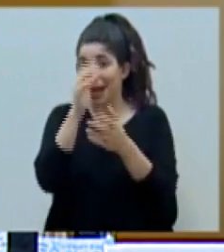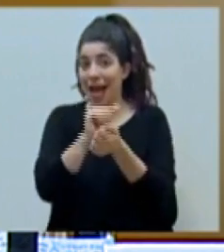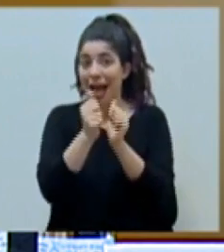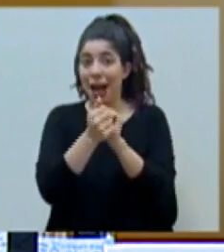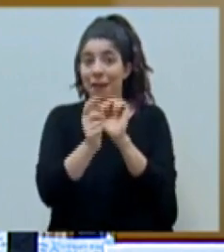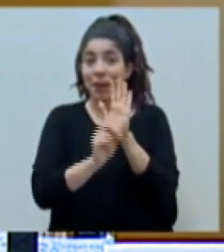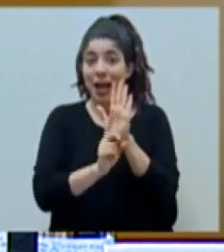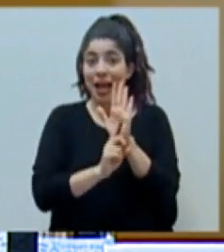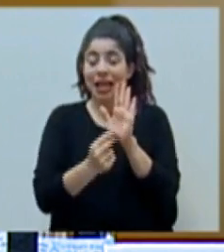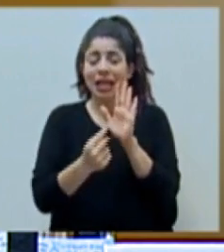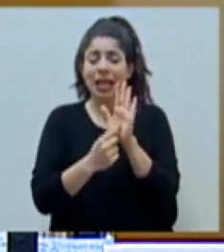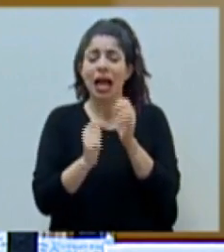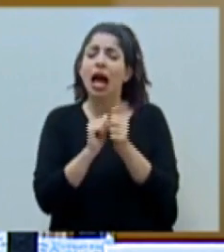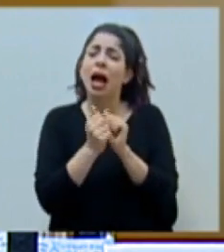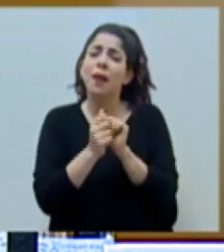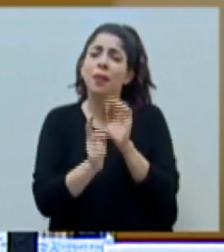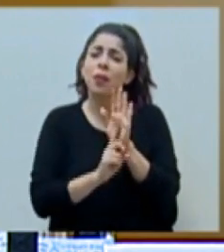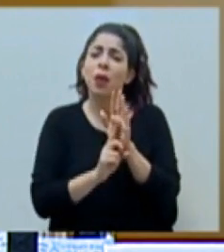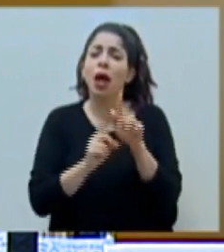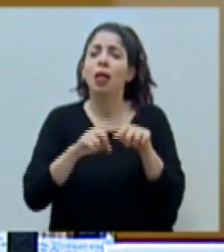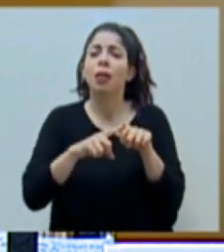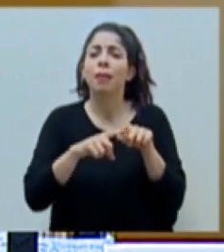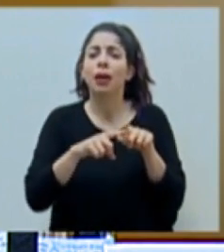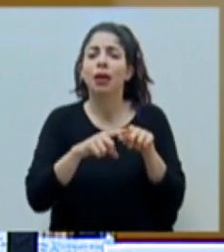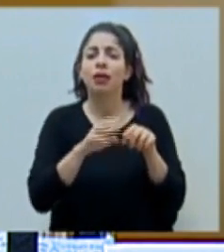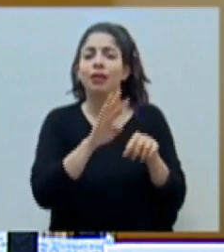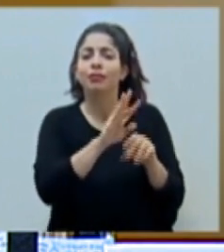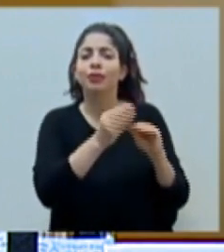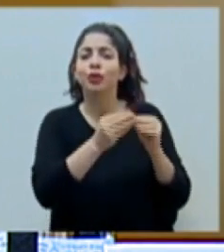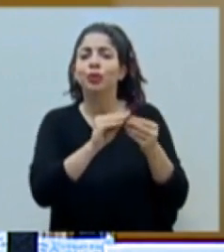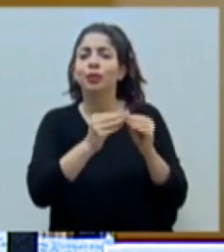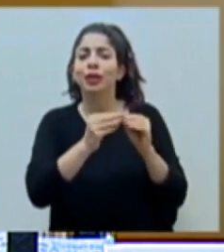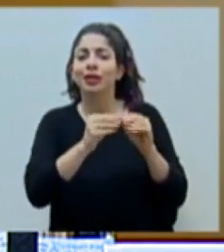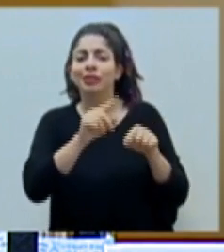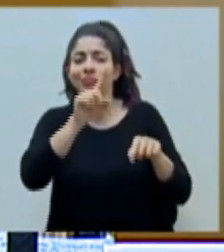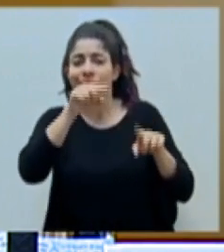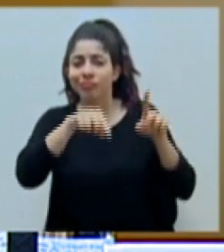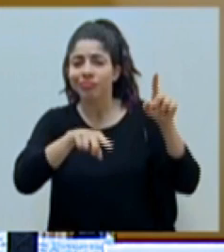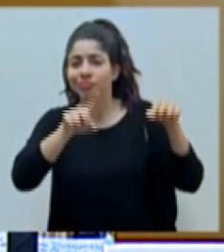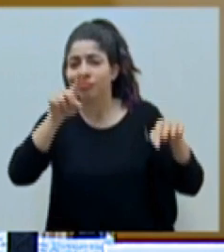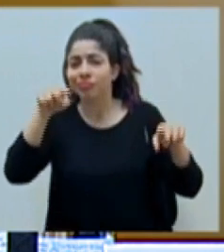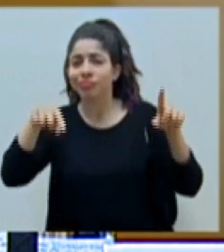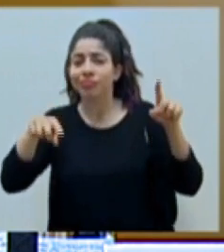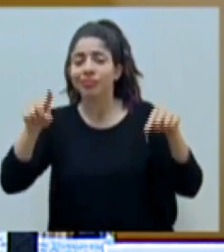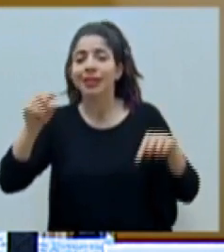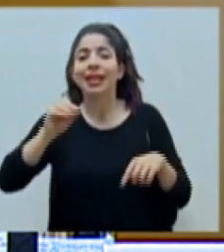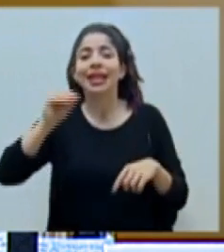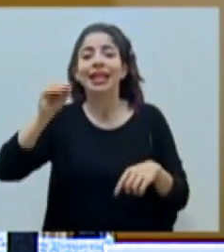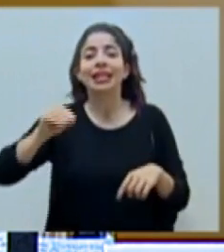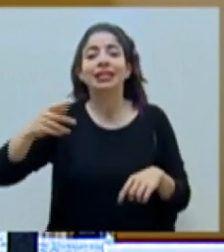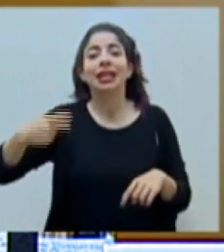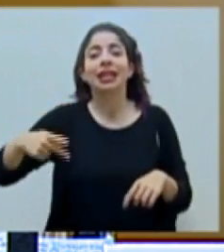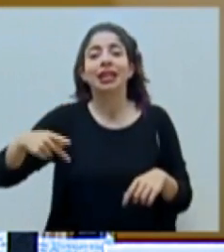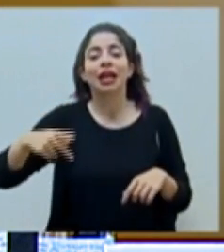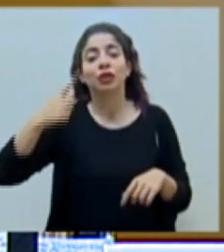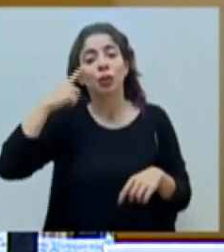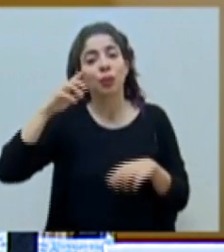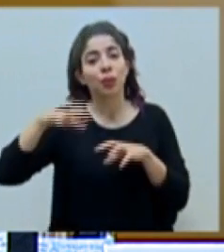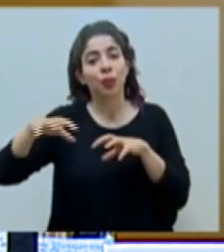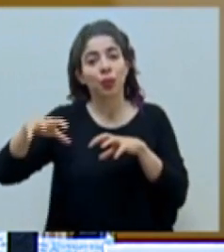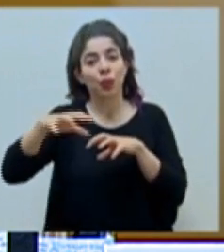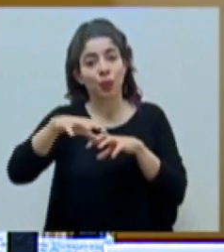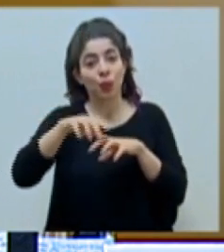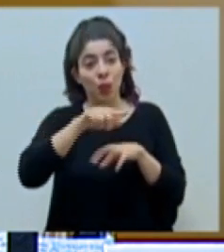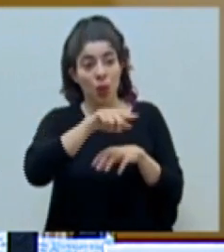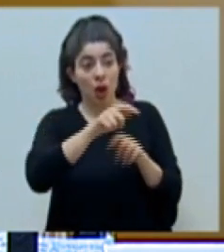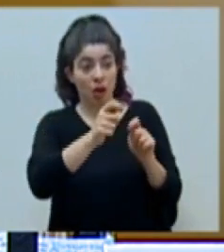que se basan en los indicadores epidemiológicos, el denominado índice de riesgo cantonal, y a partir de